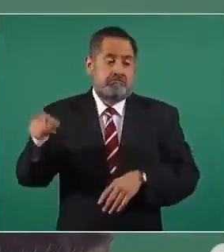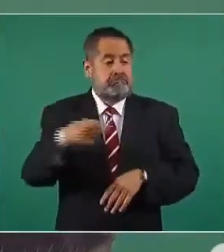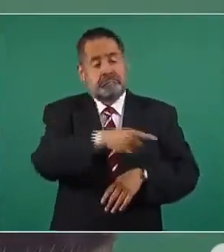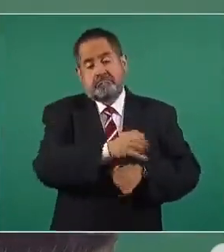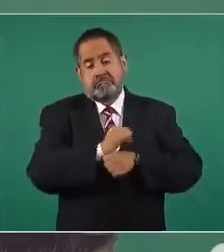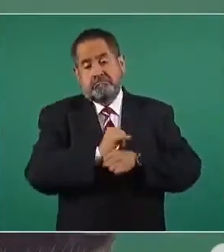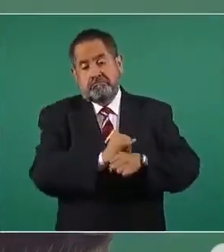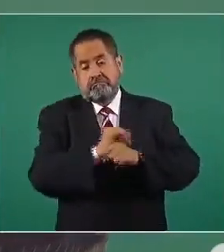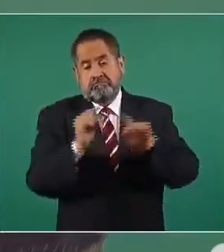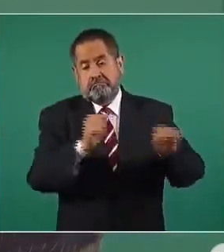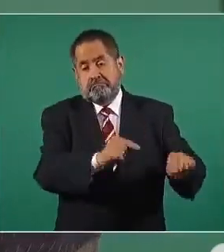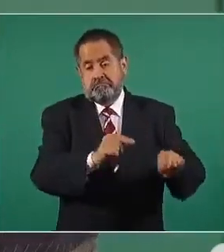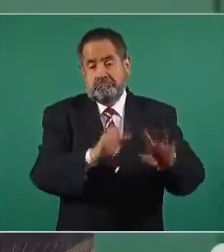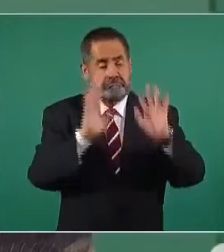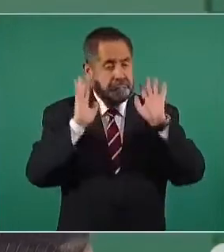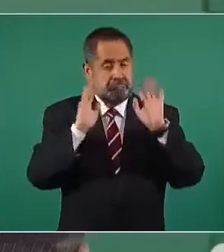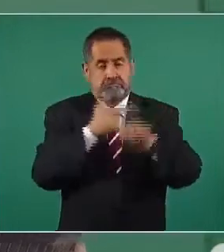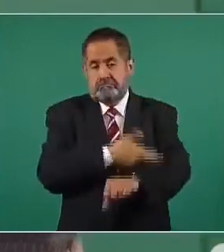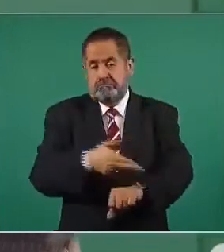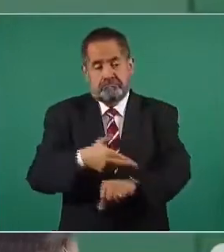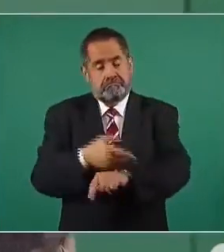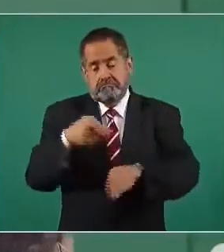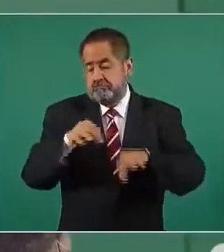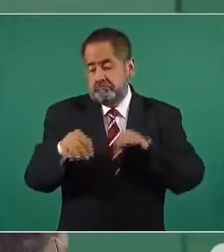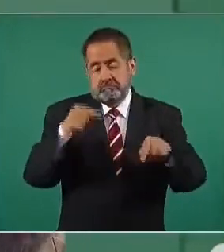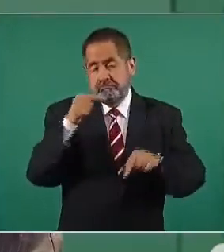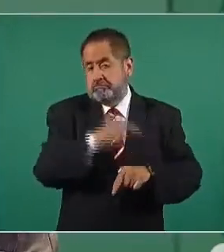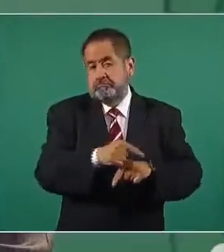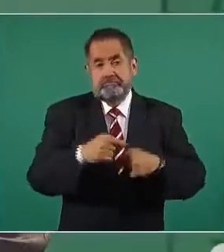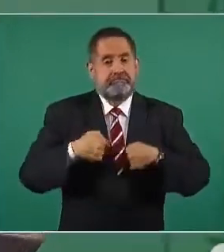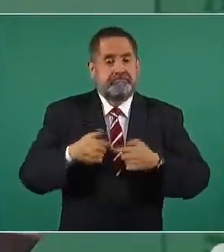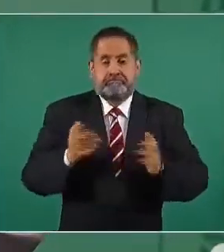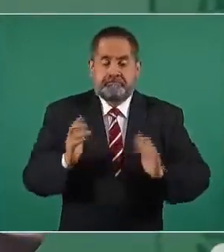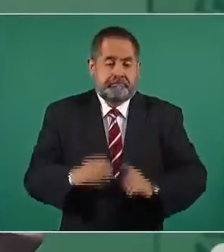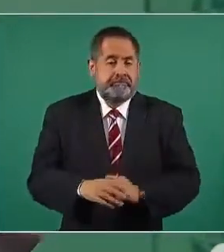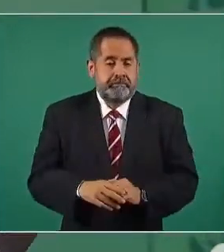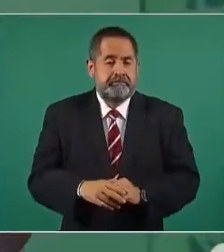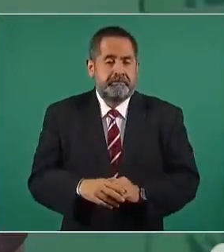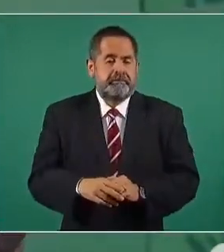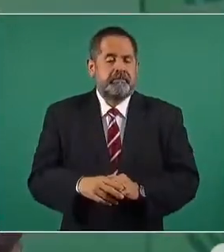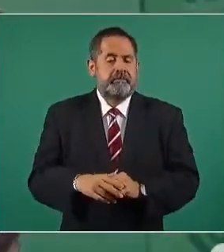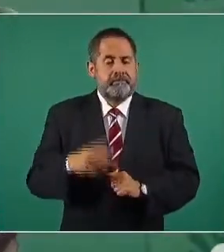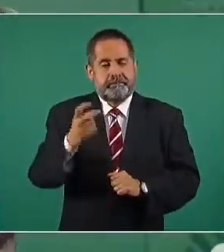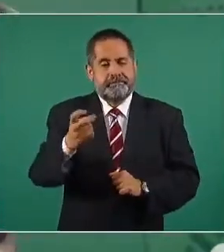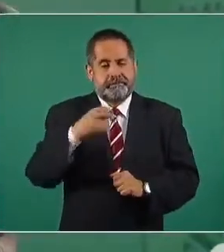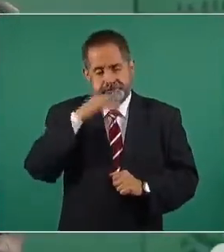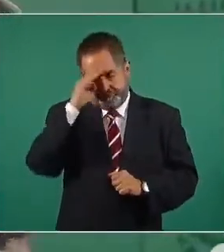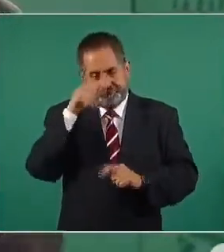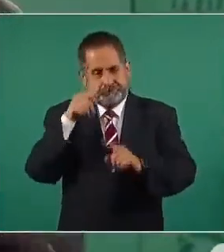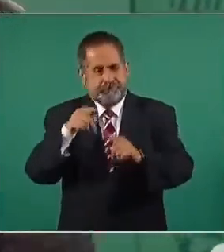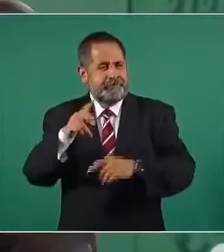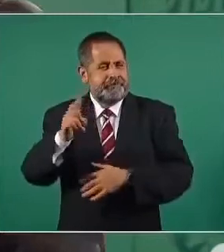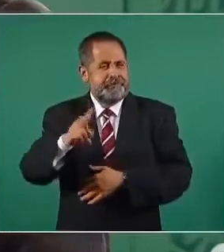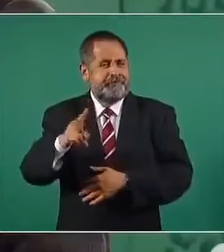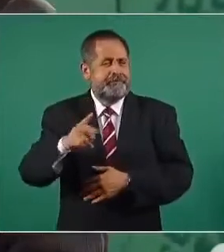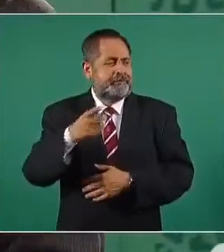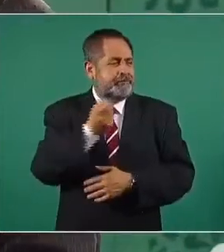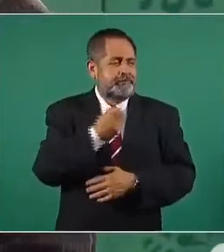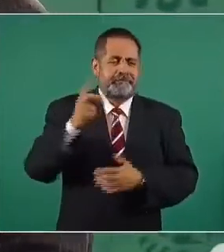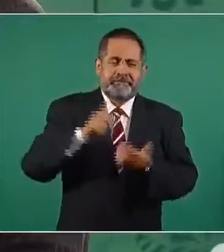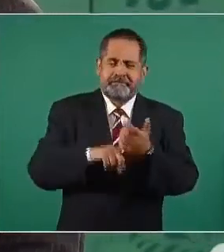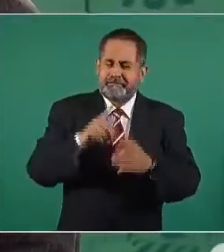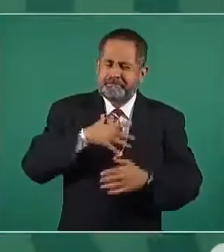que haga su trabajo, ¿no? Pero eso es de vergüenza.